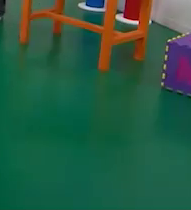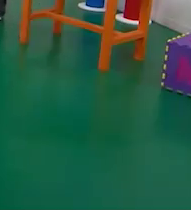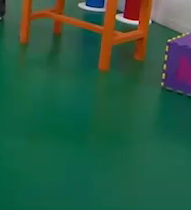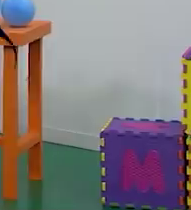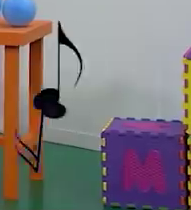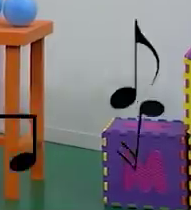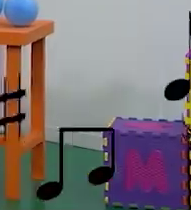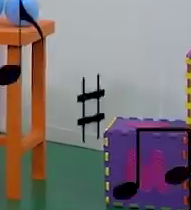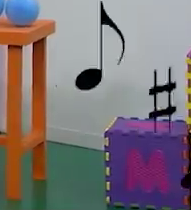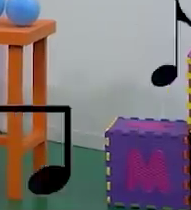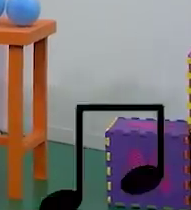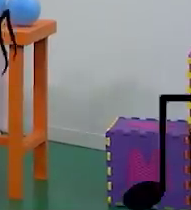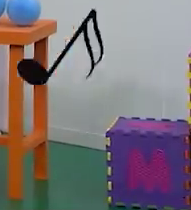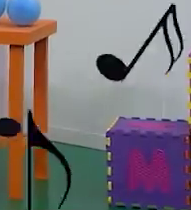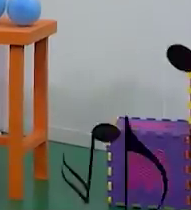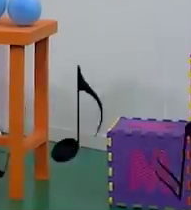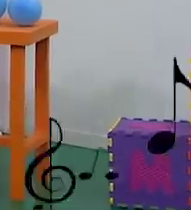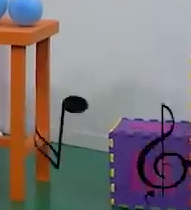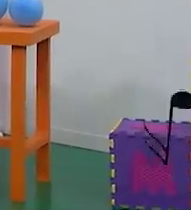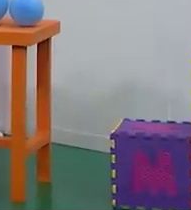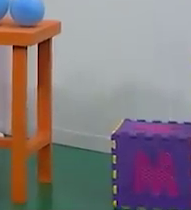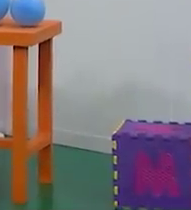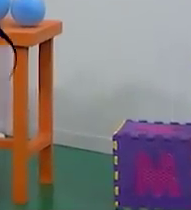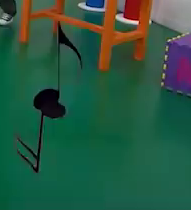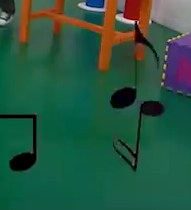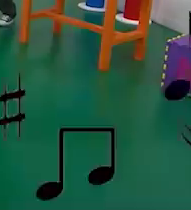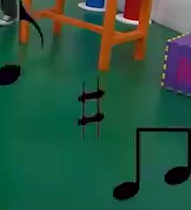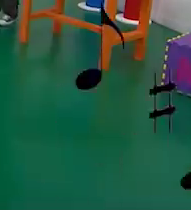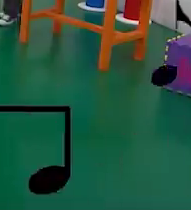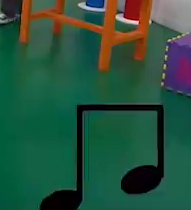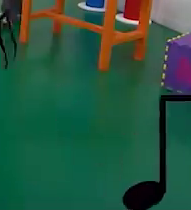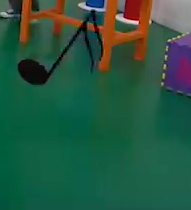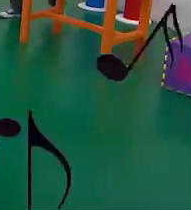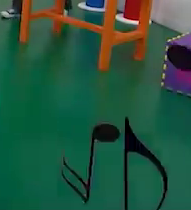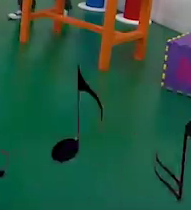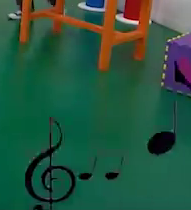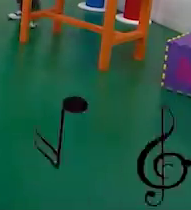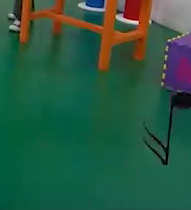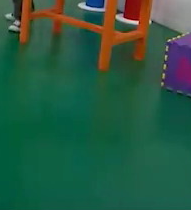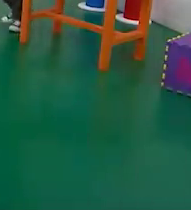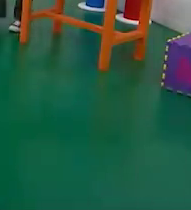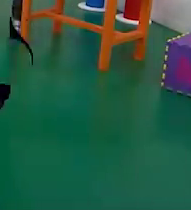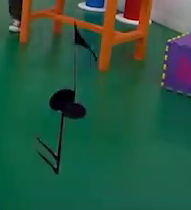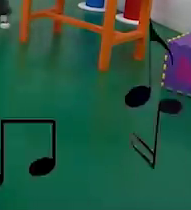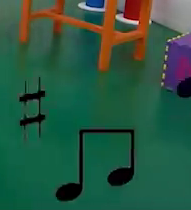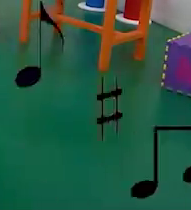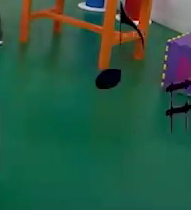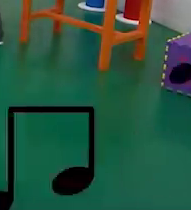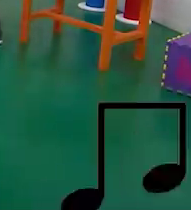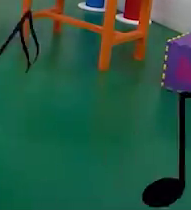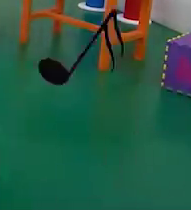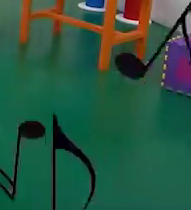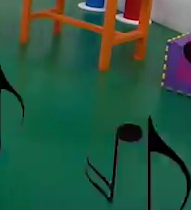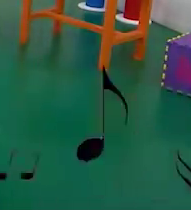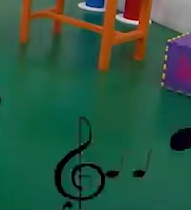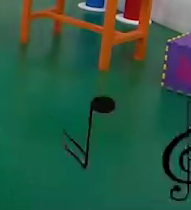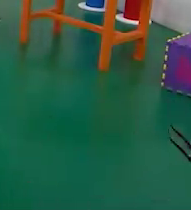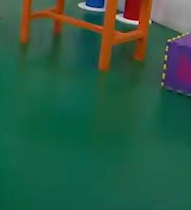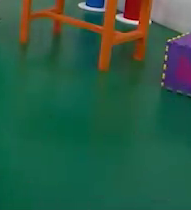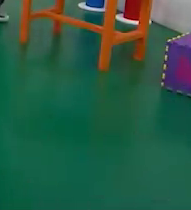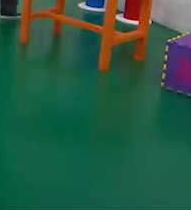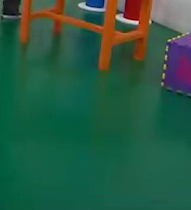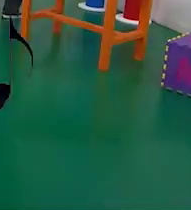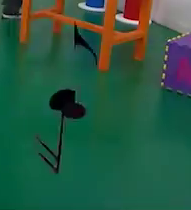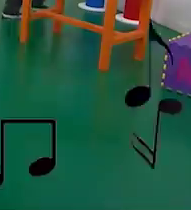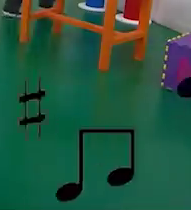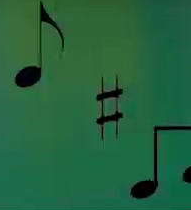o agudo, ¿cuál puede ser? Escuchándolo vas a entender. Con este ritmo vamos a aprender la diferencia